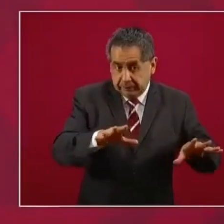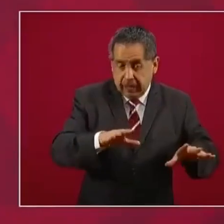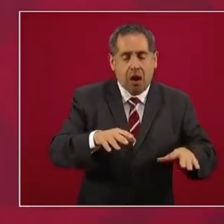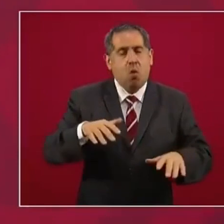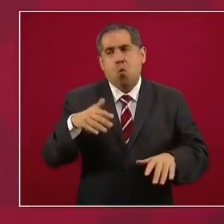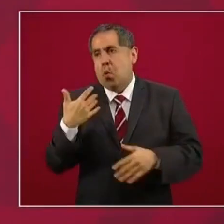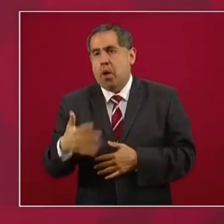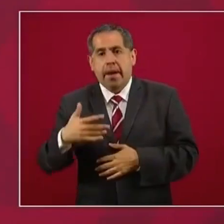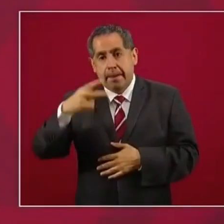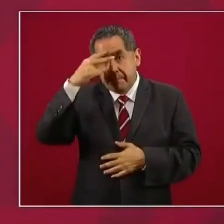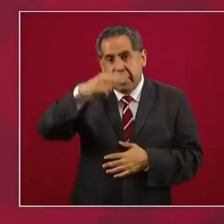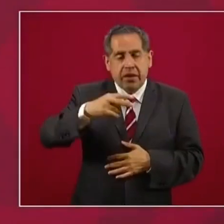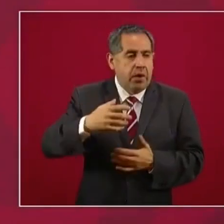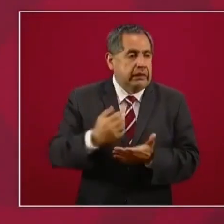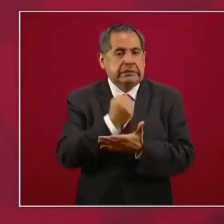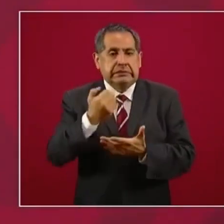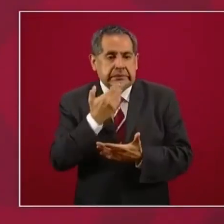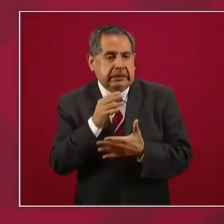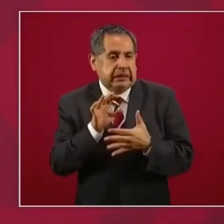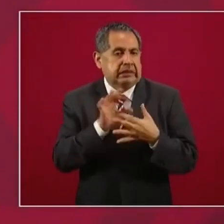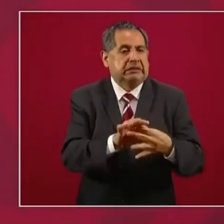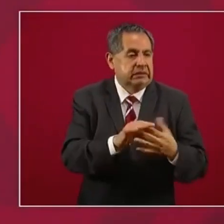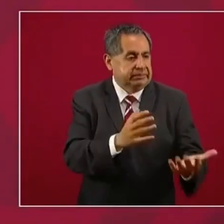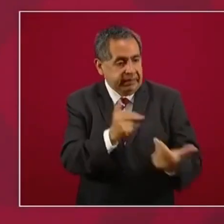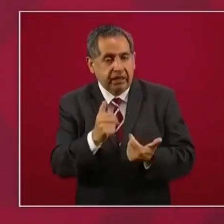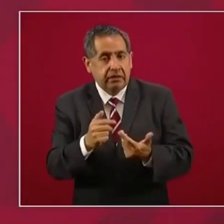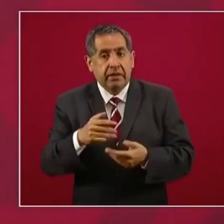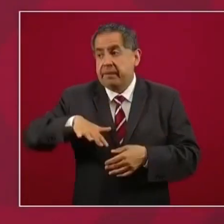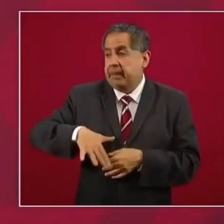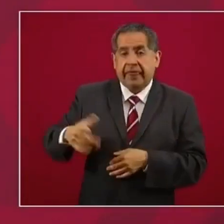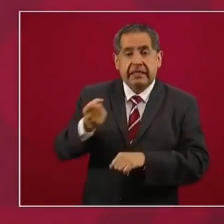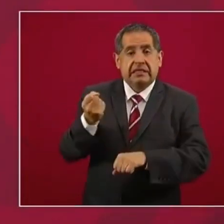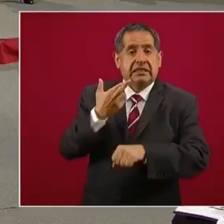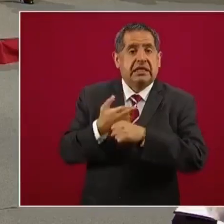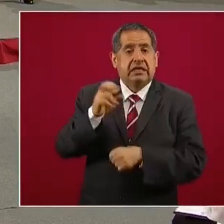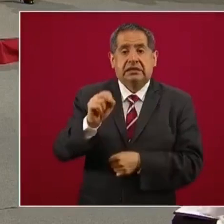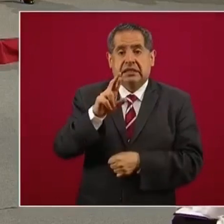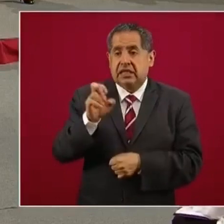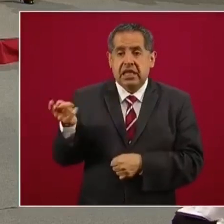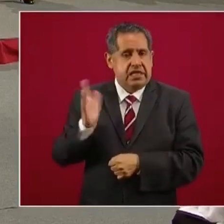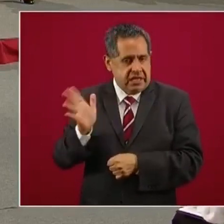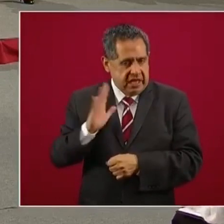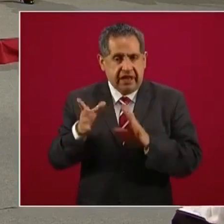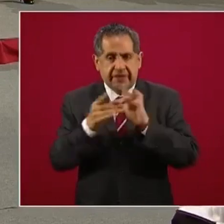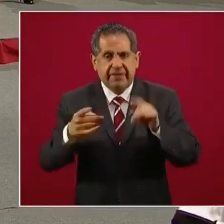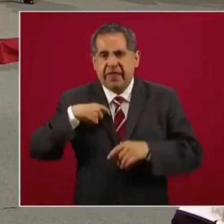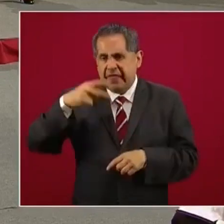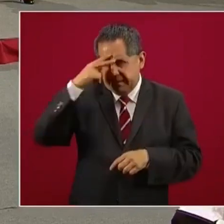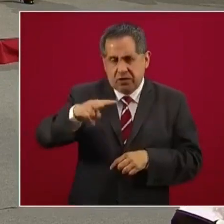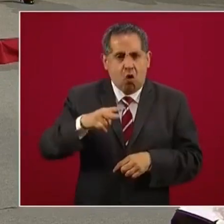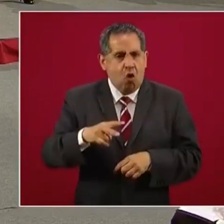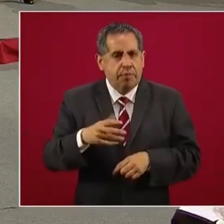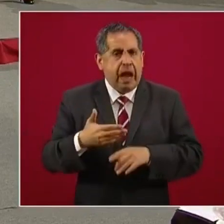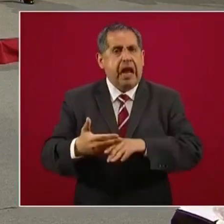perder espacios. Y el canciller Marcelo Ebrard ya lo ha señalado en otras ocasiones, México tomó